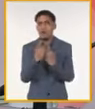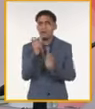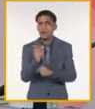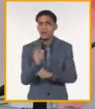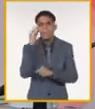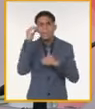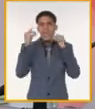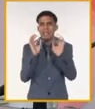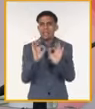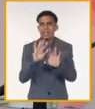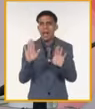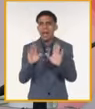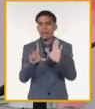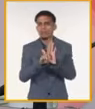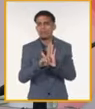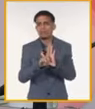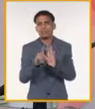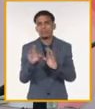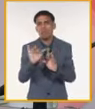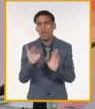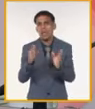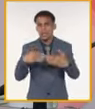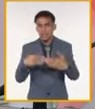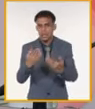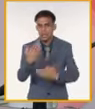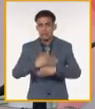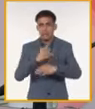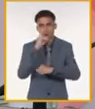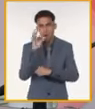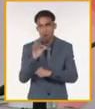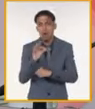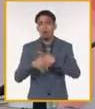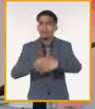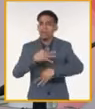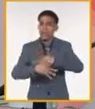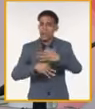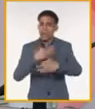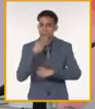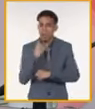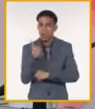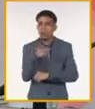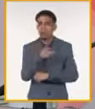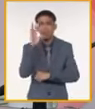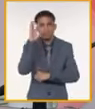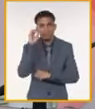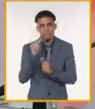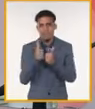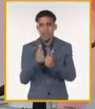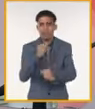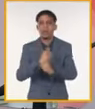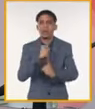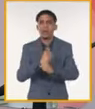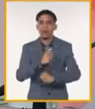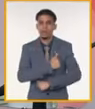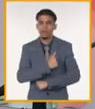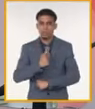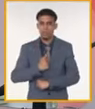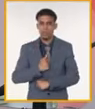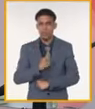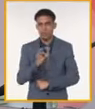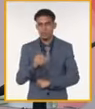sino que se trata de normar y de corregir algunas distorsiones Perdón del trabajo por cuenta propia y de